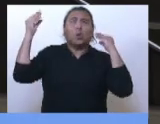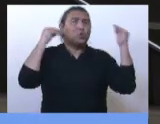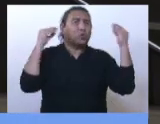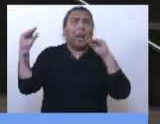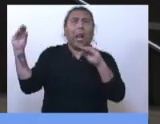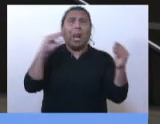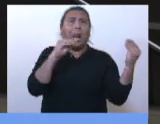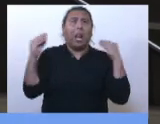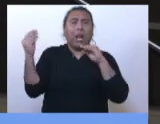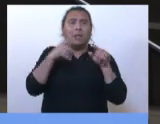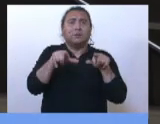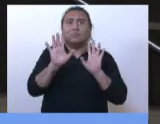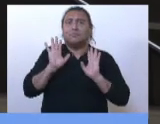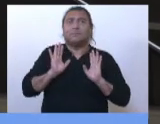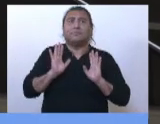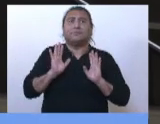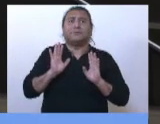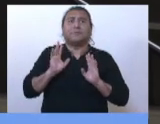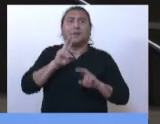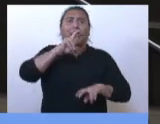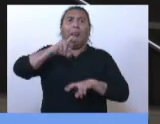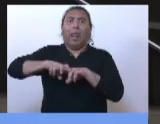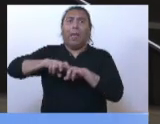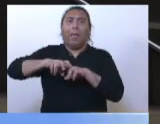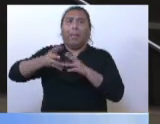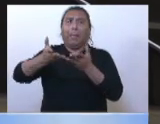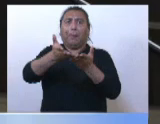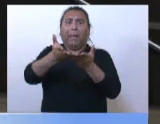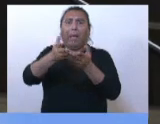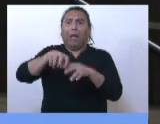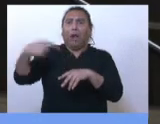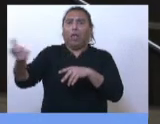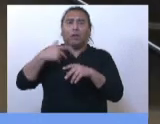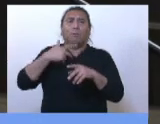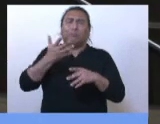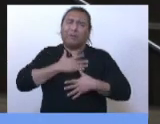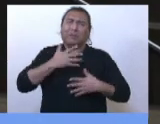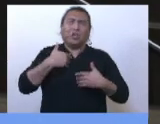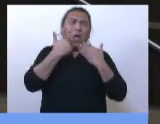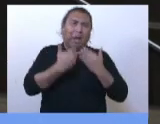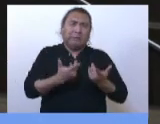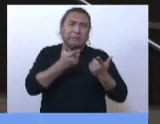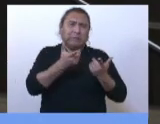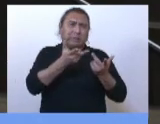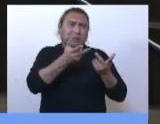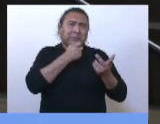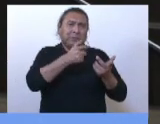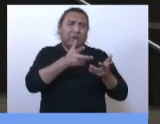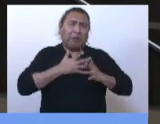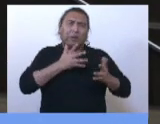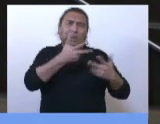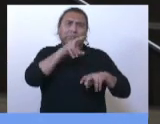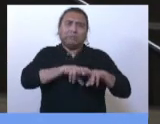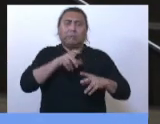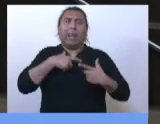en la banca en otra banca así que el agradecería ver si podemos terminar el debate